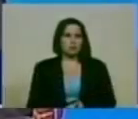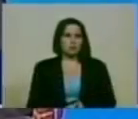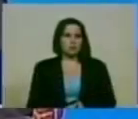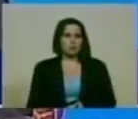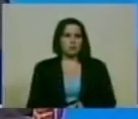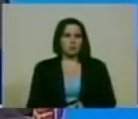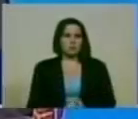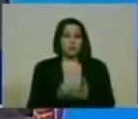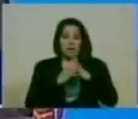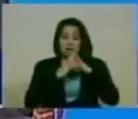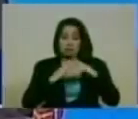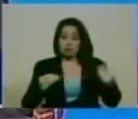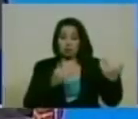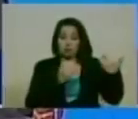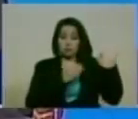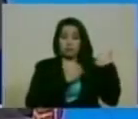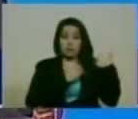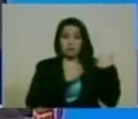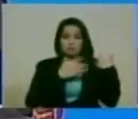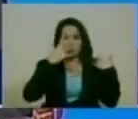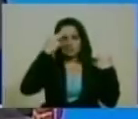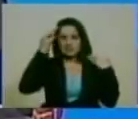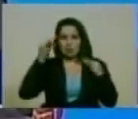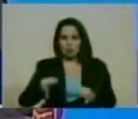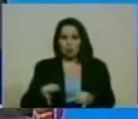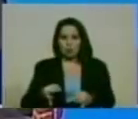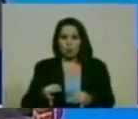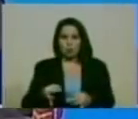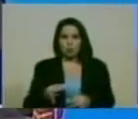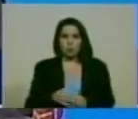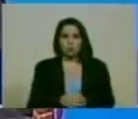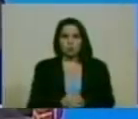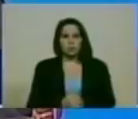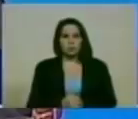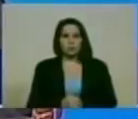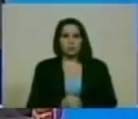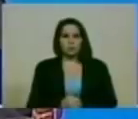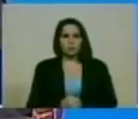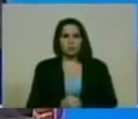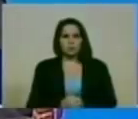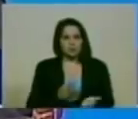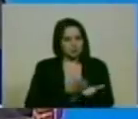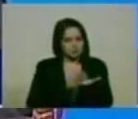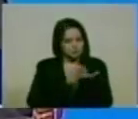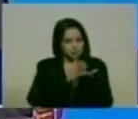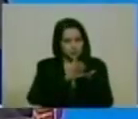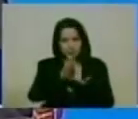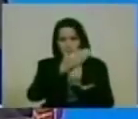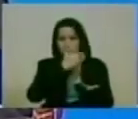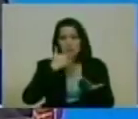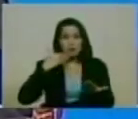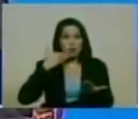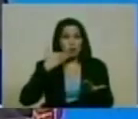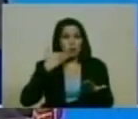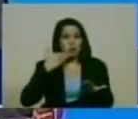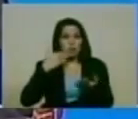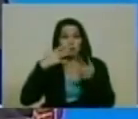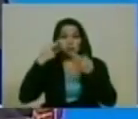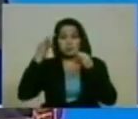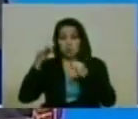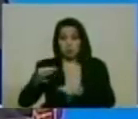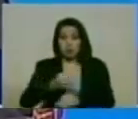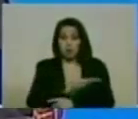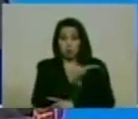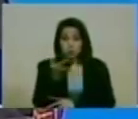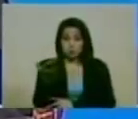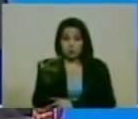Todas estas tareas tengan la seguridad que nos guían por el camino correcto, pero además tengan la seguridad